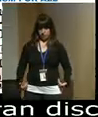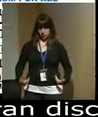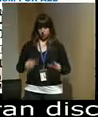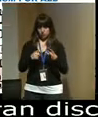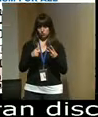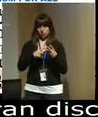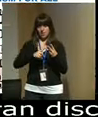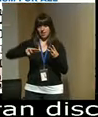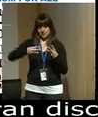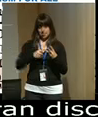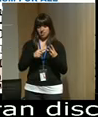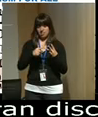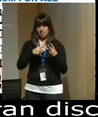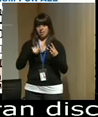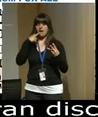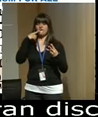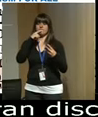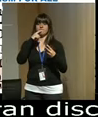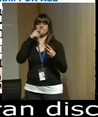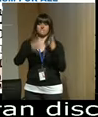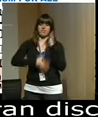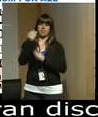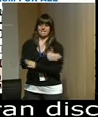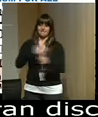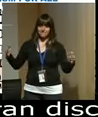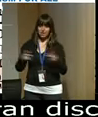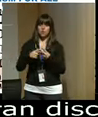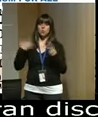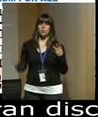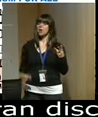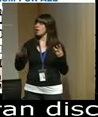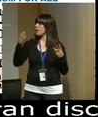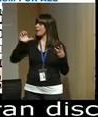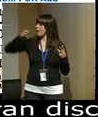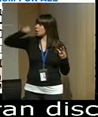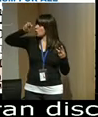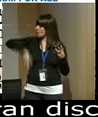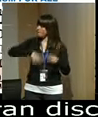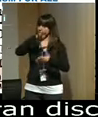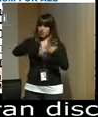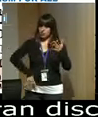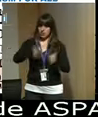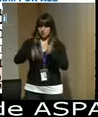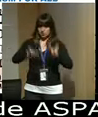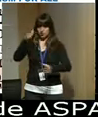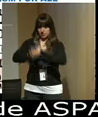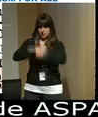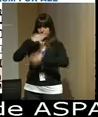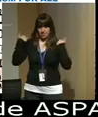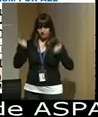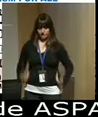y la tercera federación, gran federación que configura PREDIF, es la Federación ECON Cataluña de personas con discapacidad